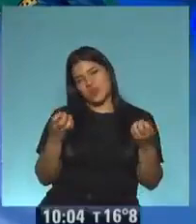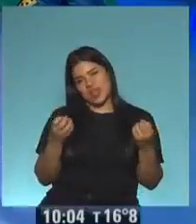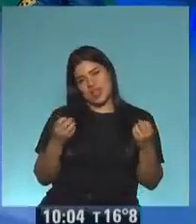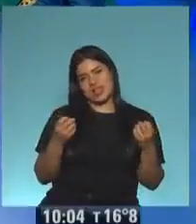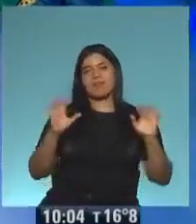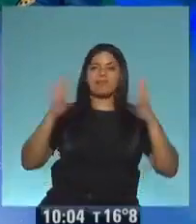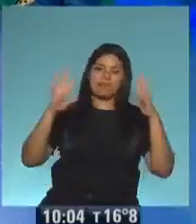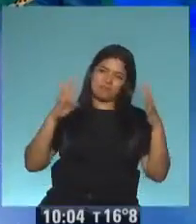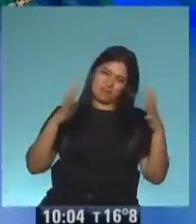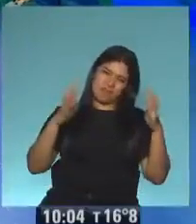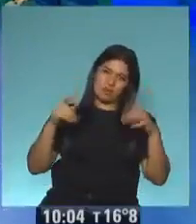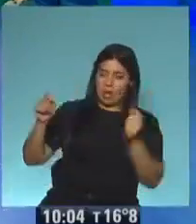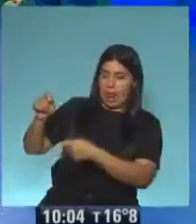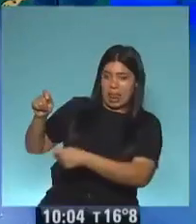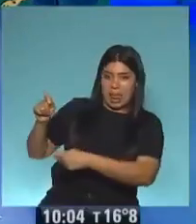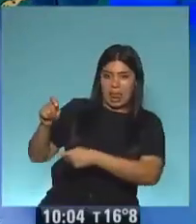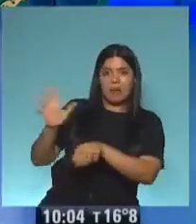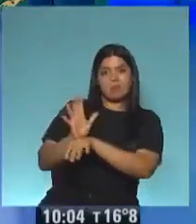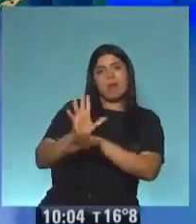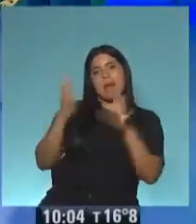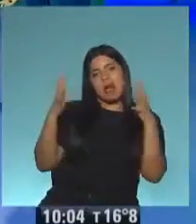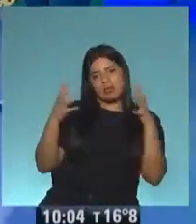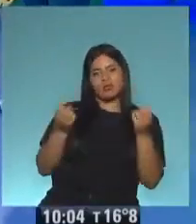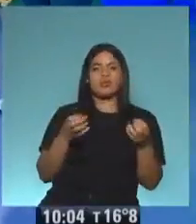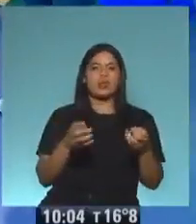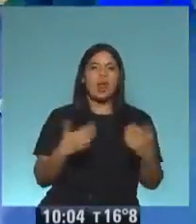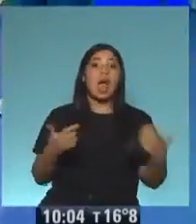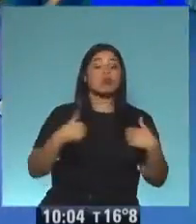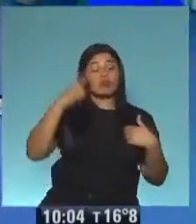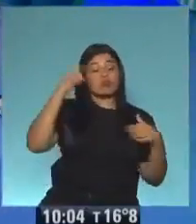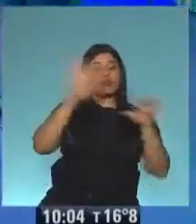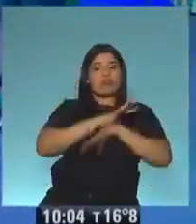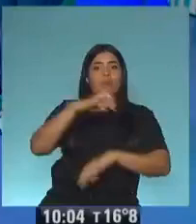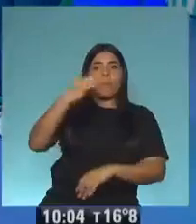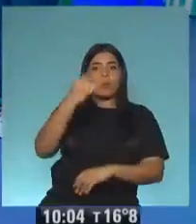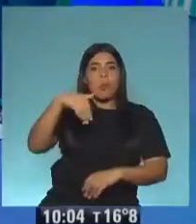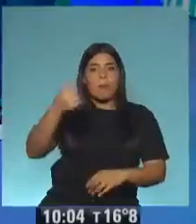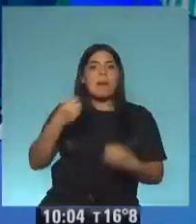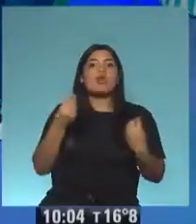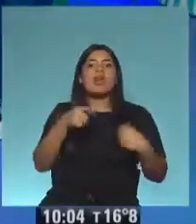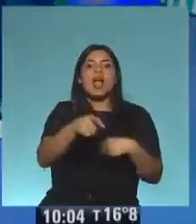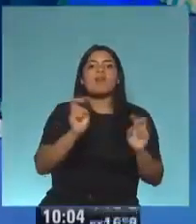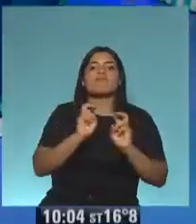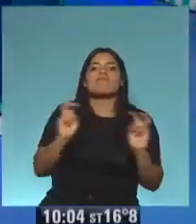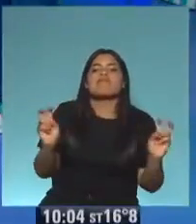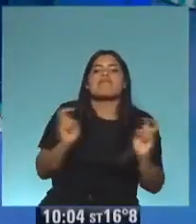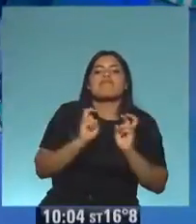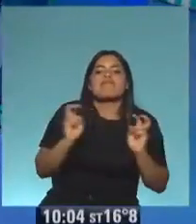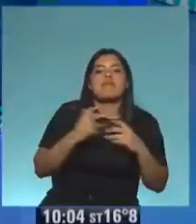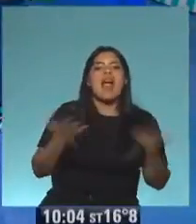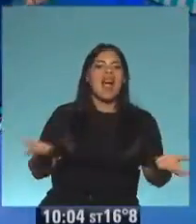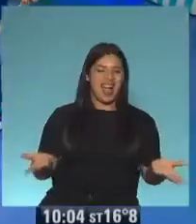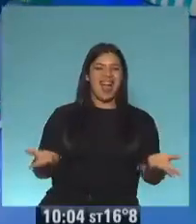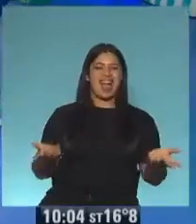Salimos corriendo. Un aplauso de palo. Muy bien. Pensé que venía el puma. No, el puma ronronea como un gato. Ahí me confundí. Claro,